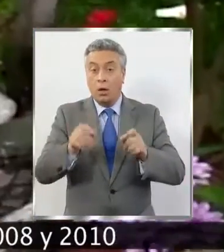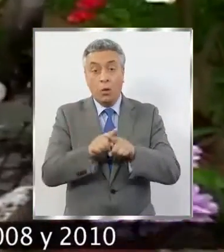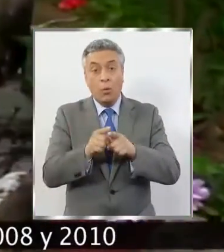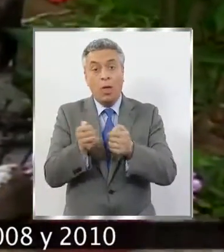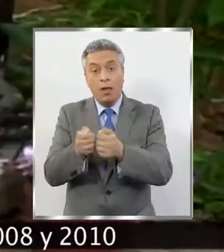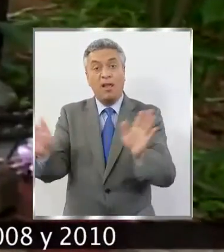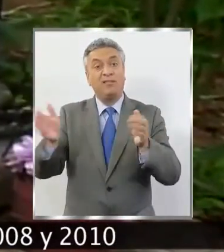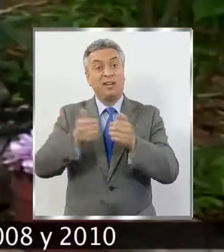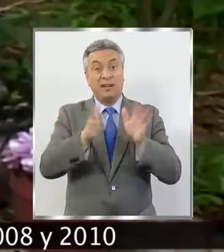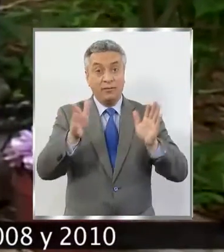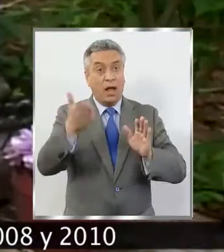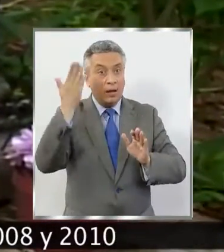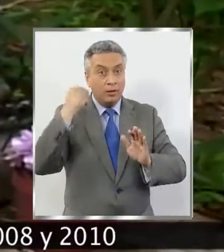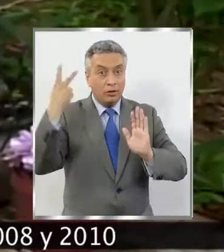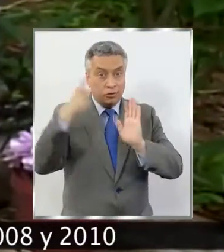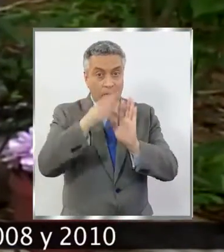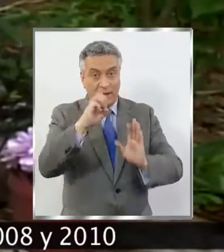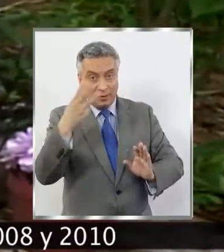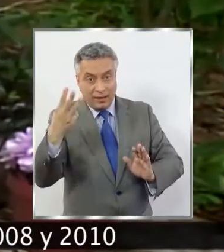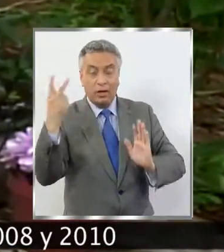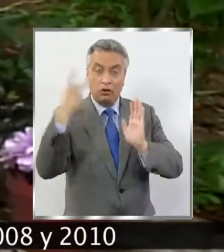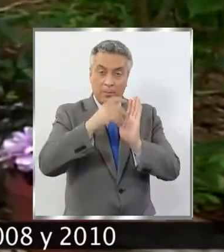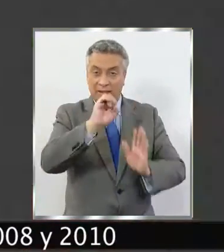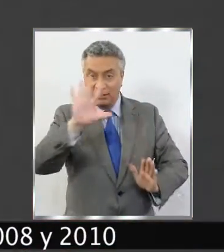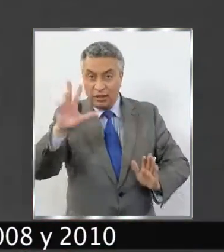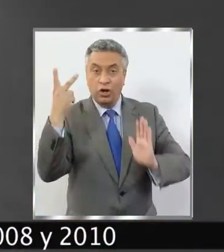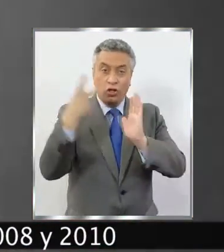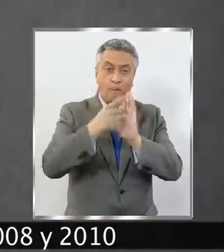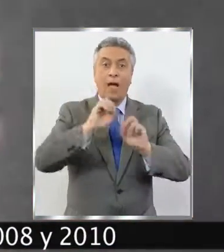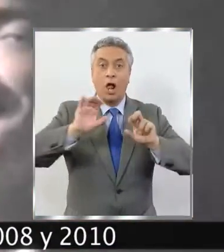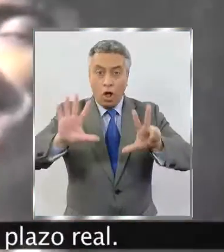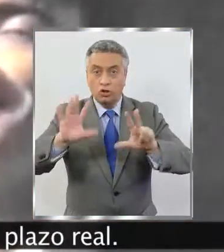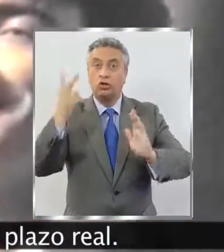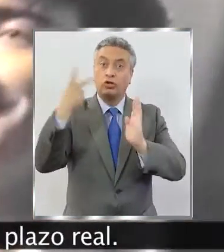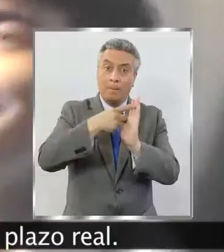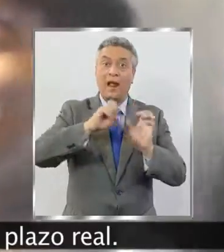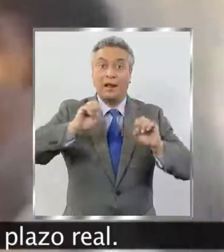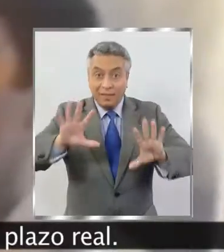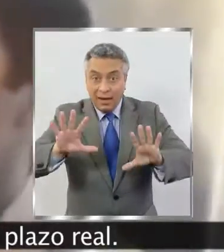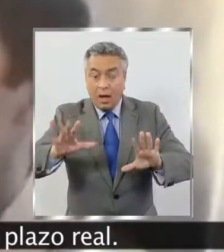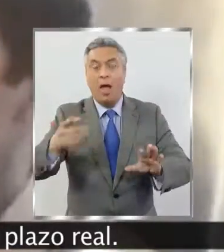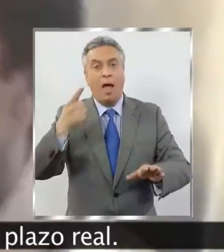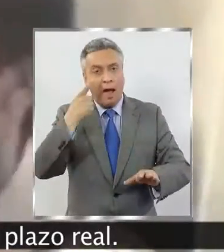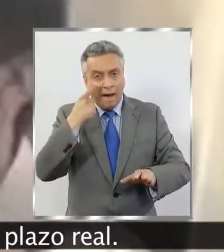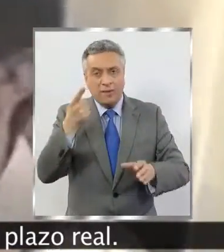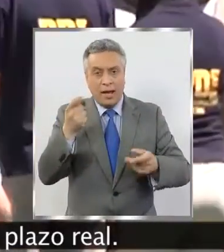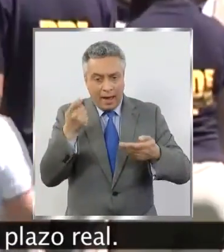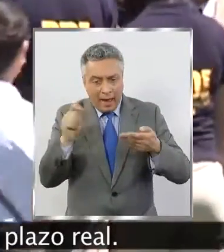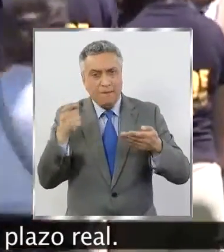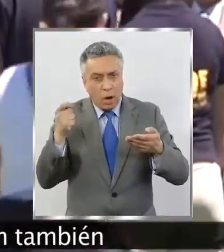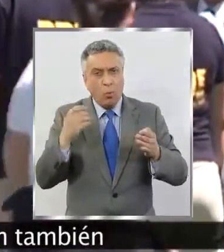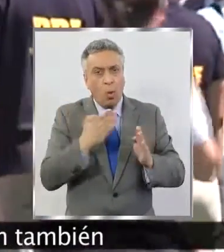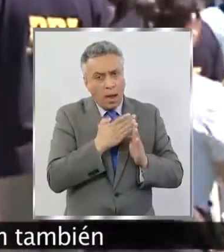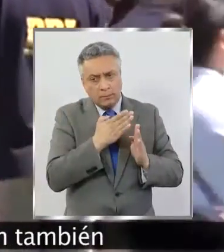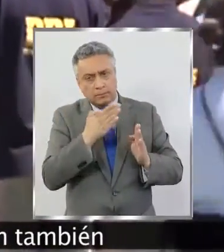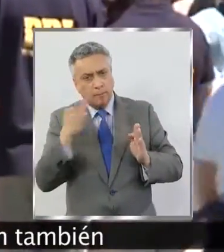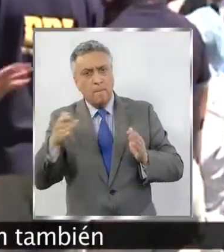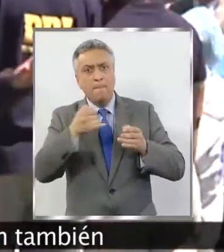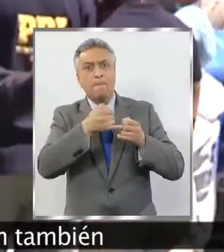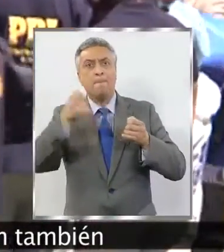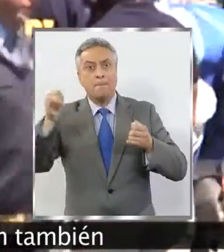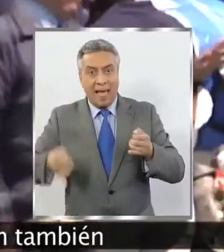sobreseimientos dictados en 2003, 2005, 2008 y 2010 serán claves para evaluar el plazo real. La figura